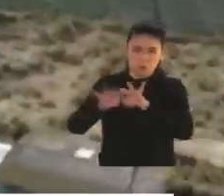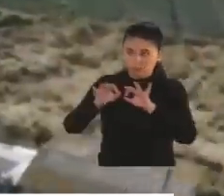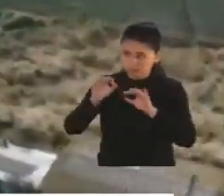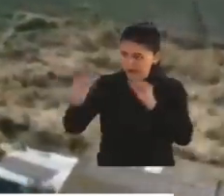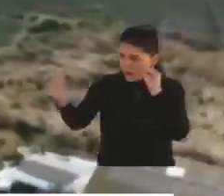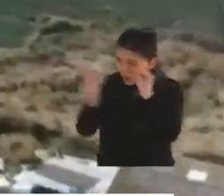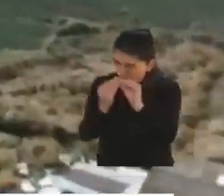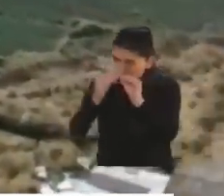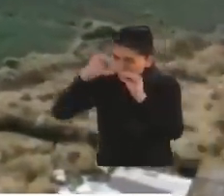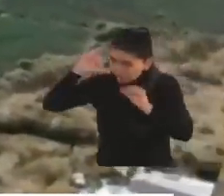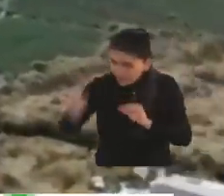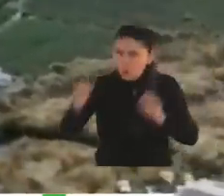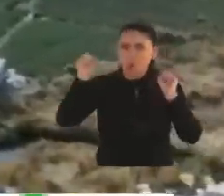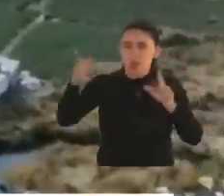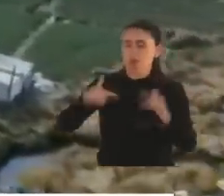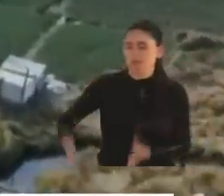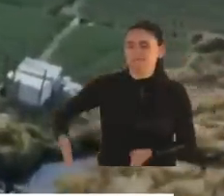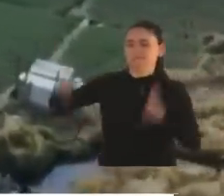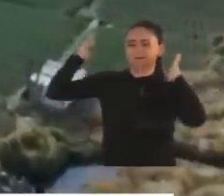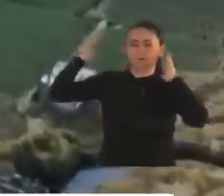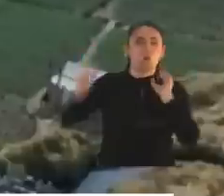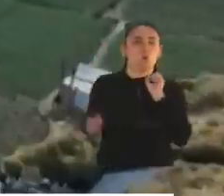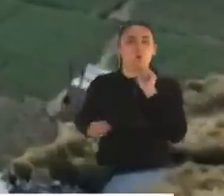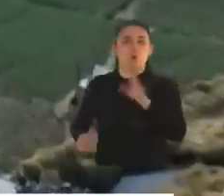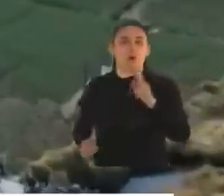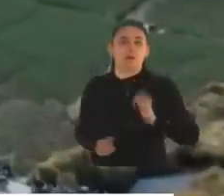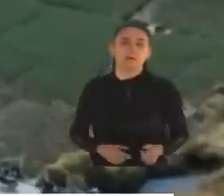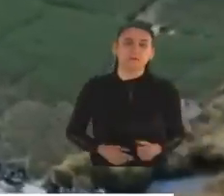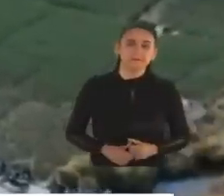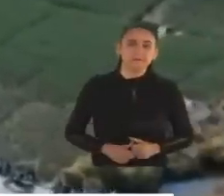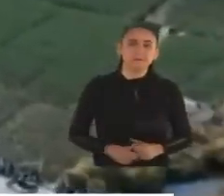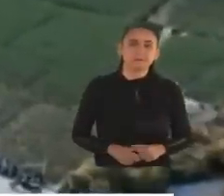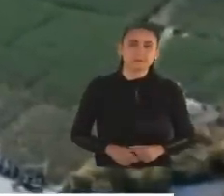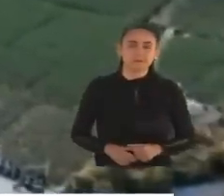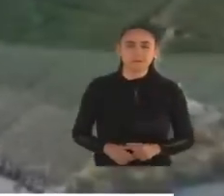dichas protestas que estaban generando traumatismos viales en Santander.